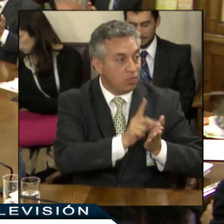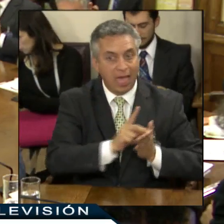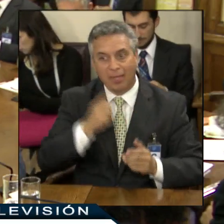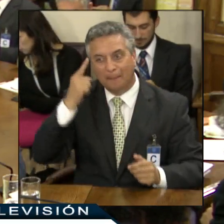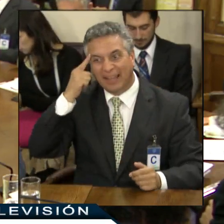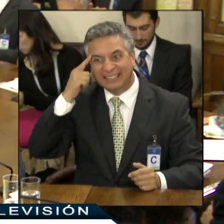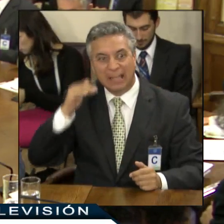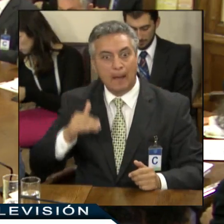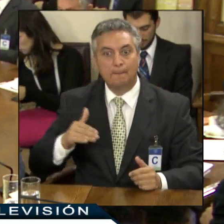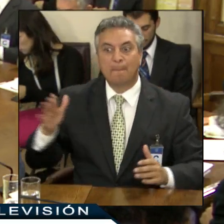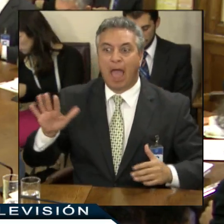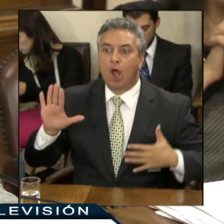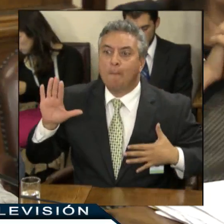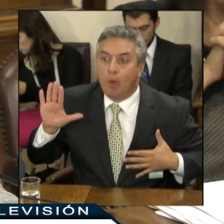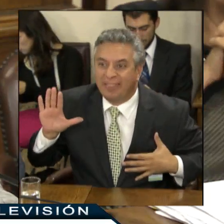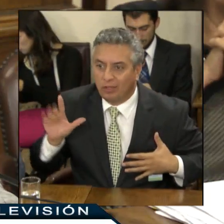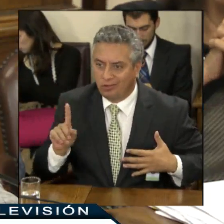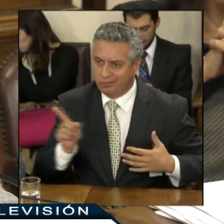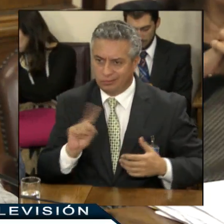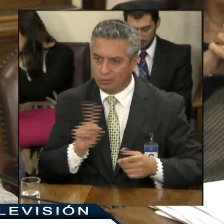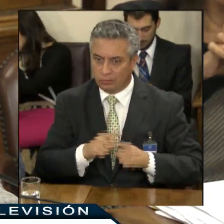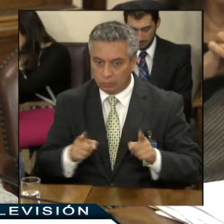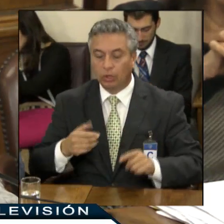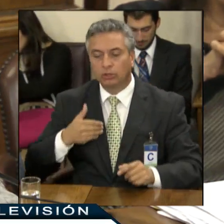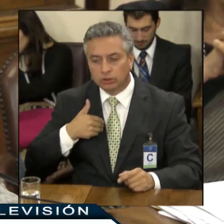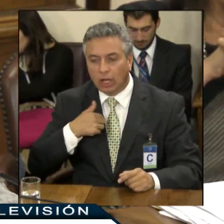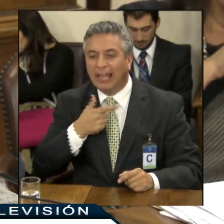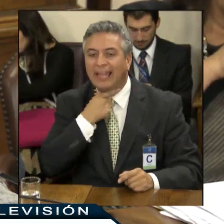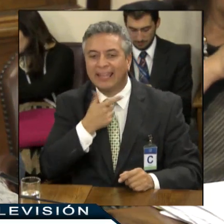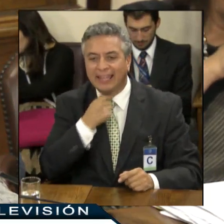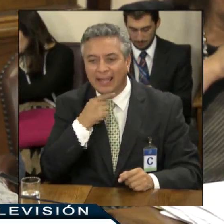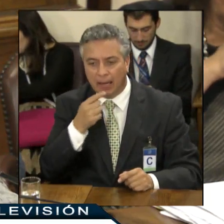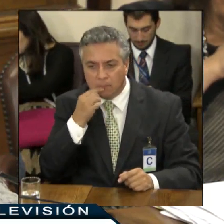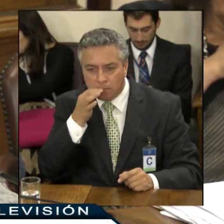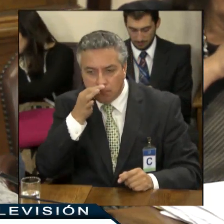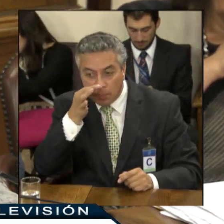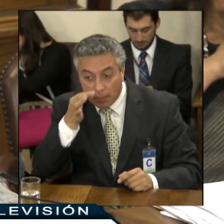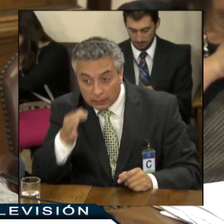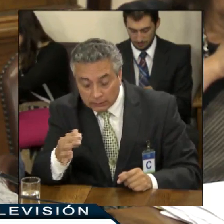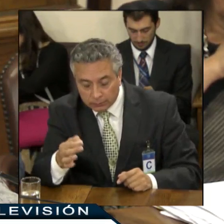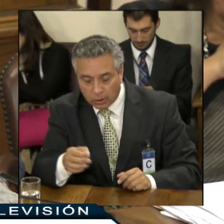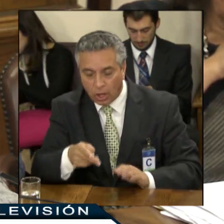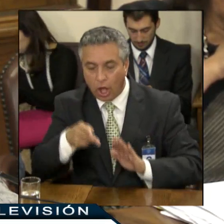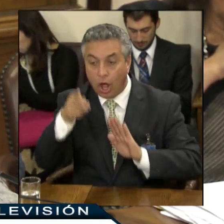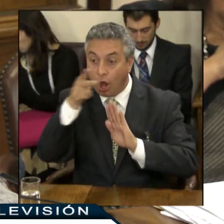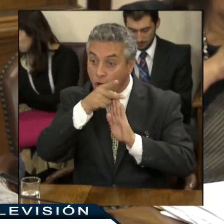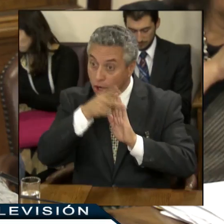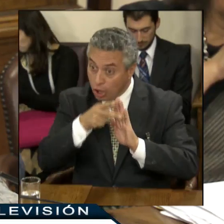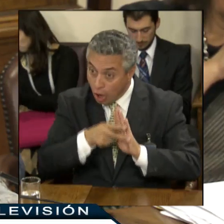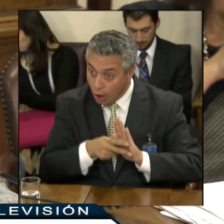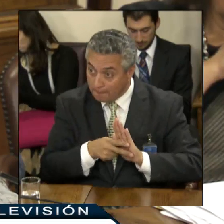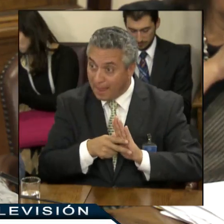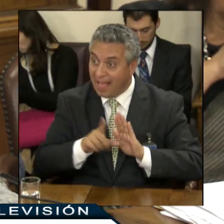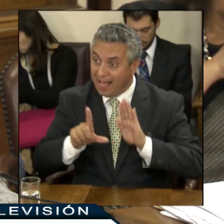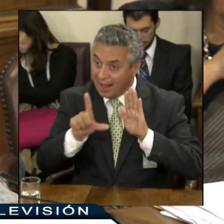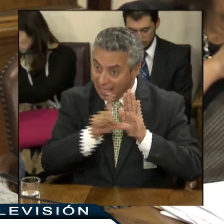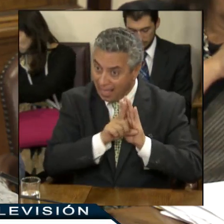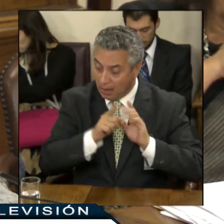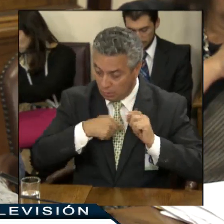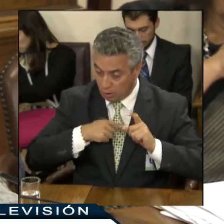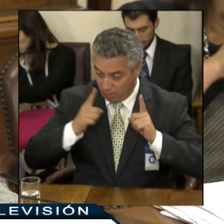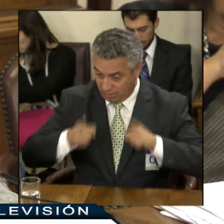otros ya lo que aquí a mí me interesa precisar es que las normas legales que se tienen que aprobar y que uno tiene que